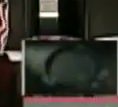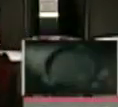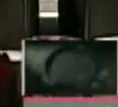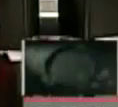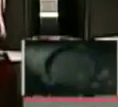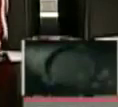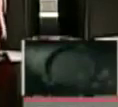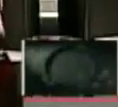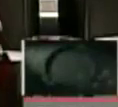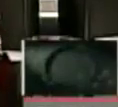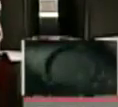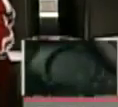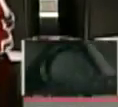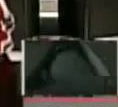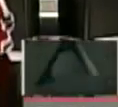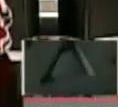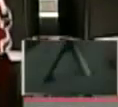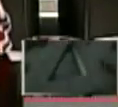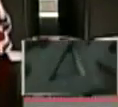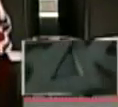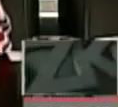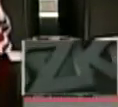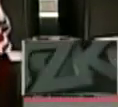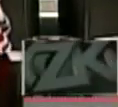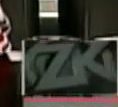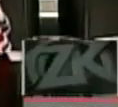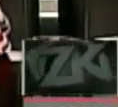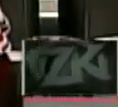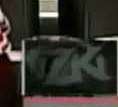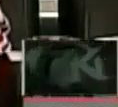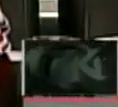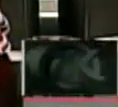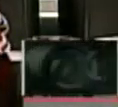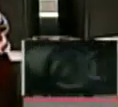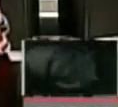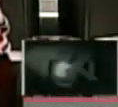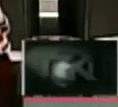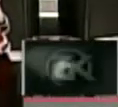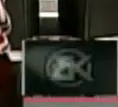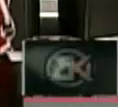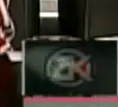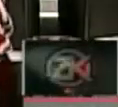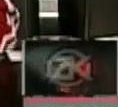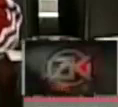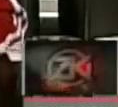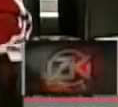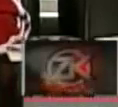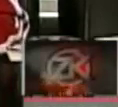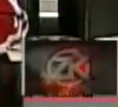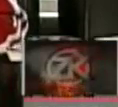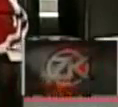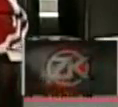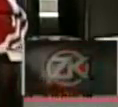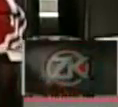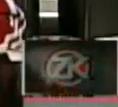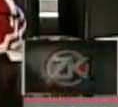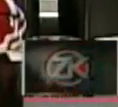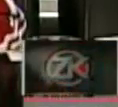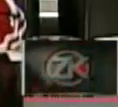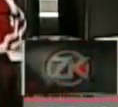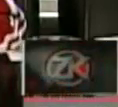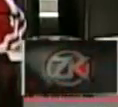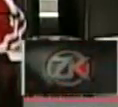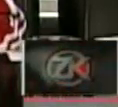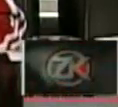todo. Pero yo sí voy a recordarlo siempre al compañero Carlos de aquí de Venezolana de Televisión, jefe de prensa, el cual,